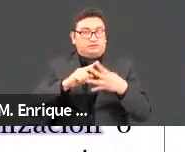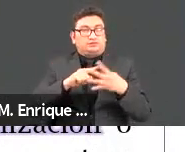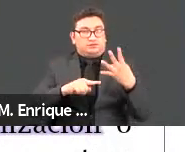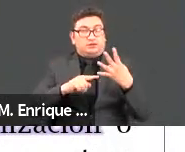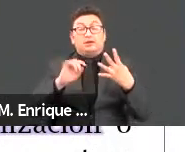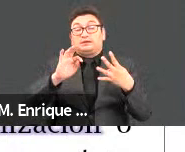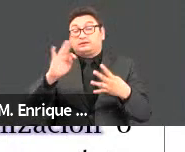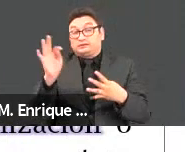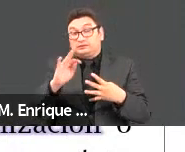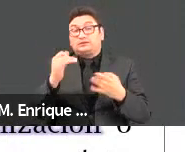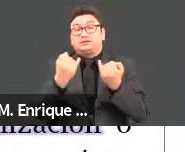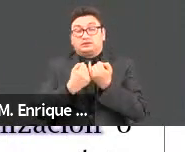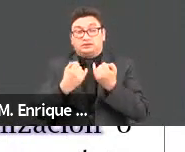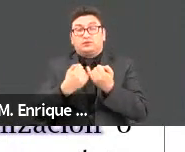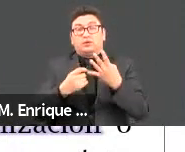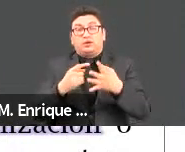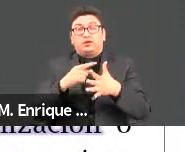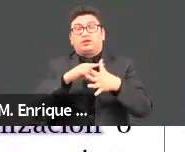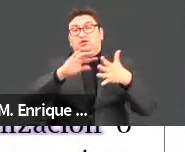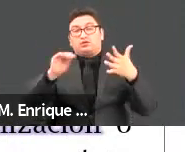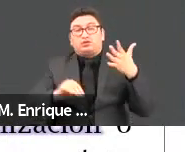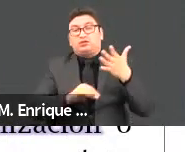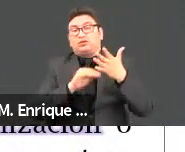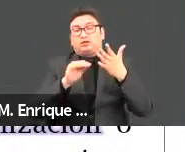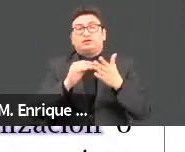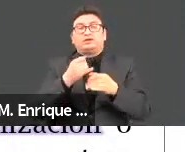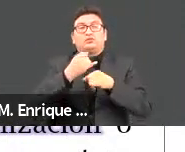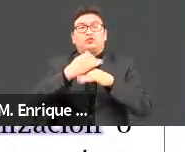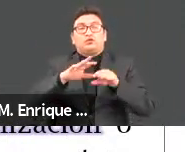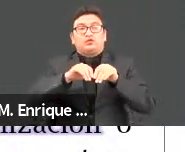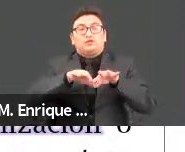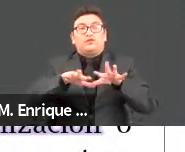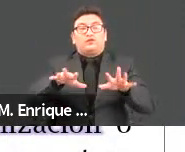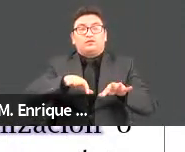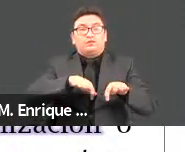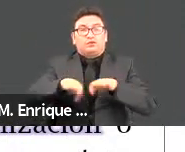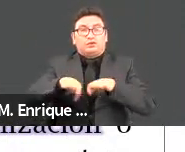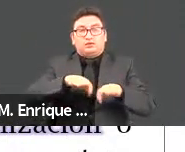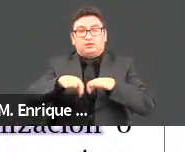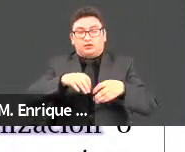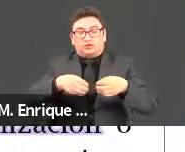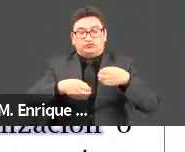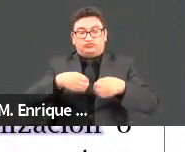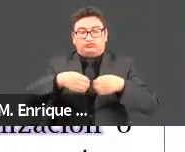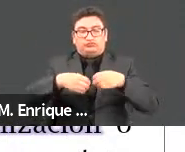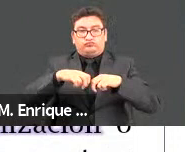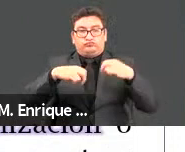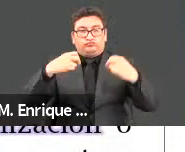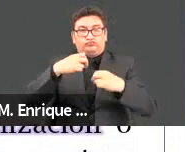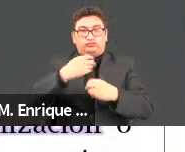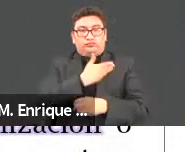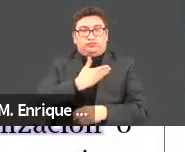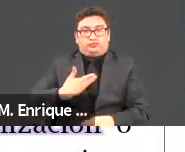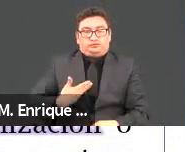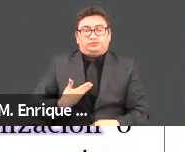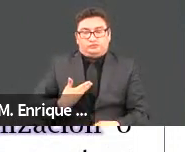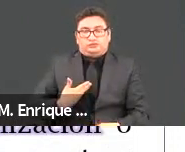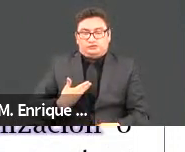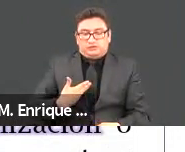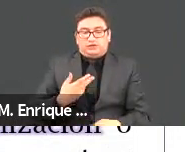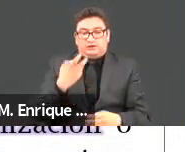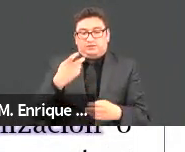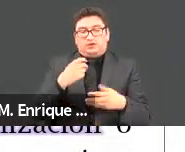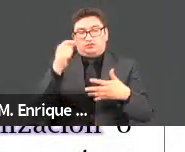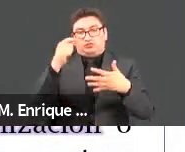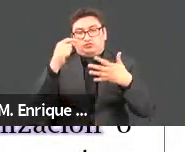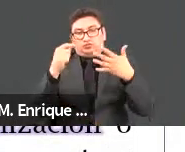ser de los anexos de los informes de labores del ministro presidente. Entonces, un criterio puede